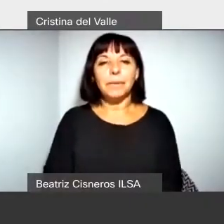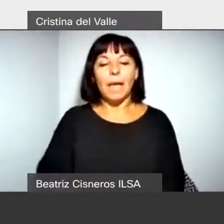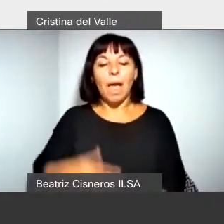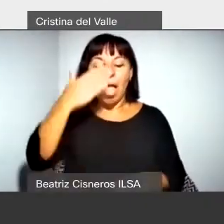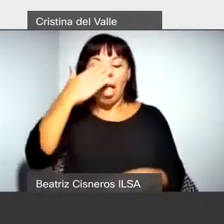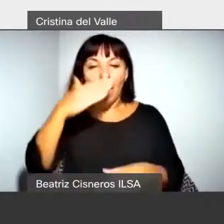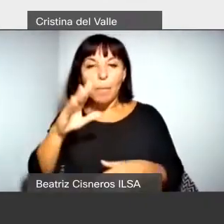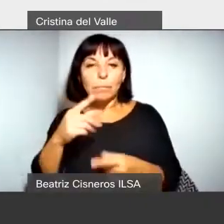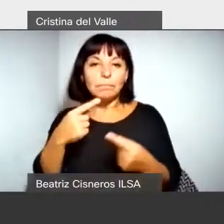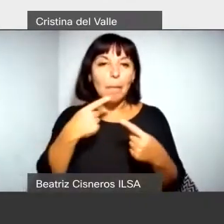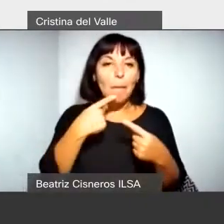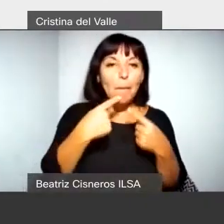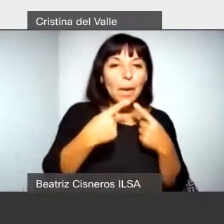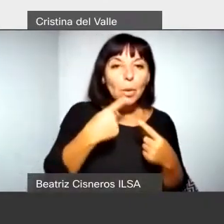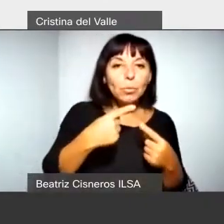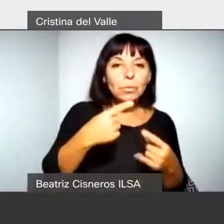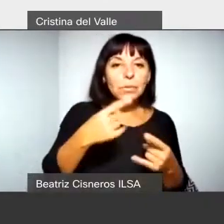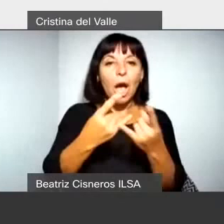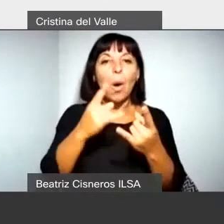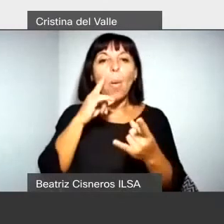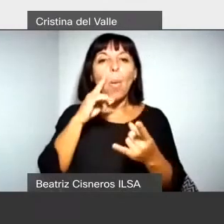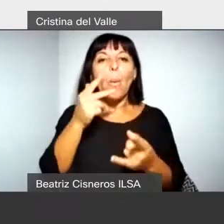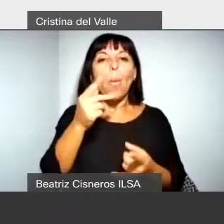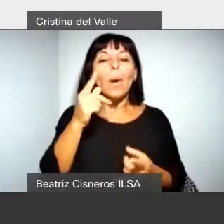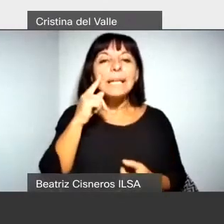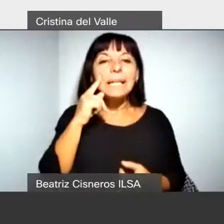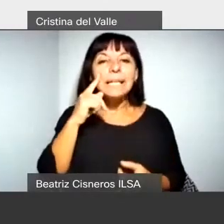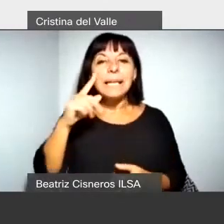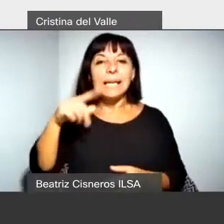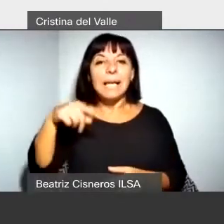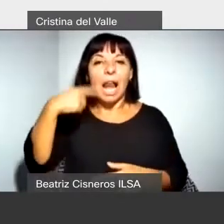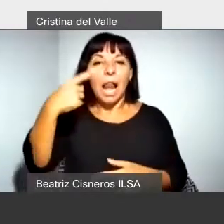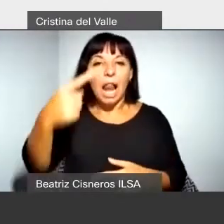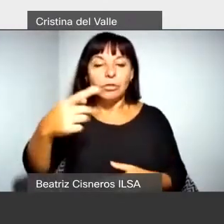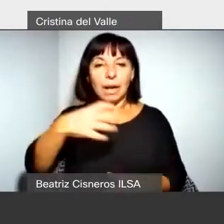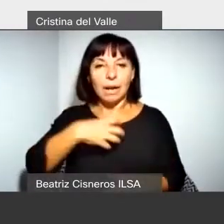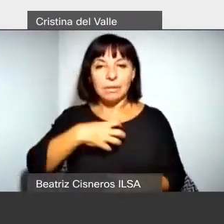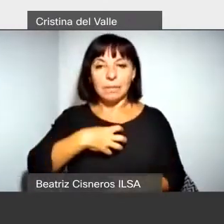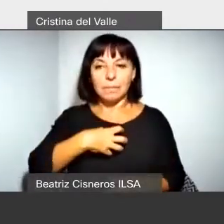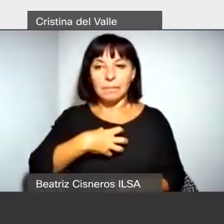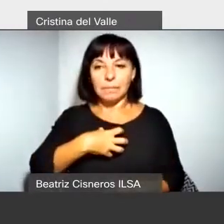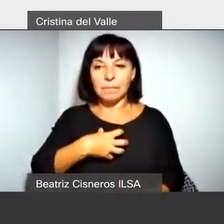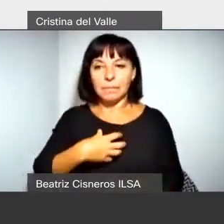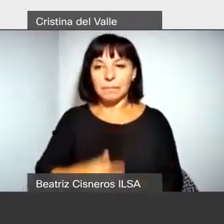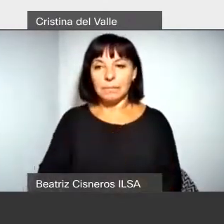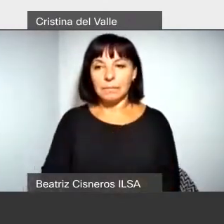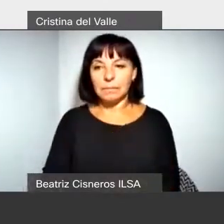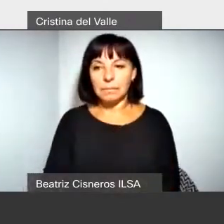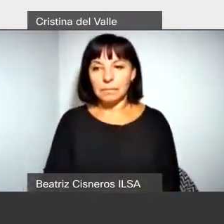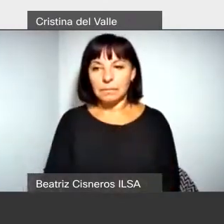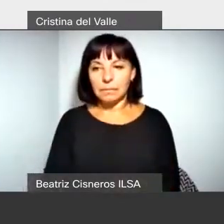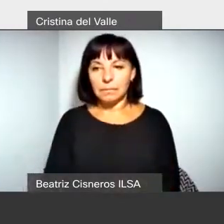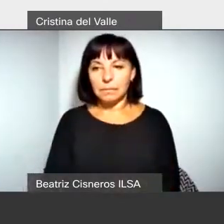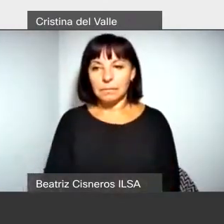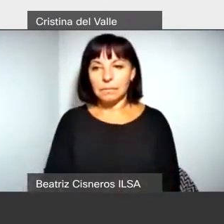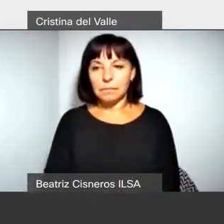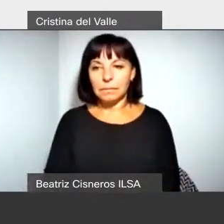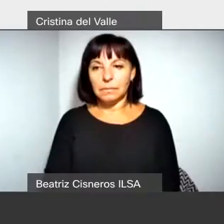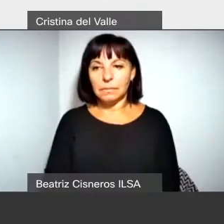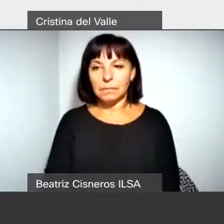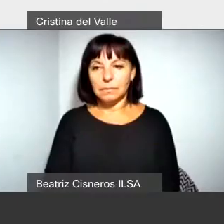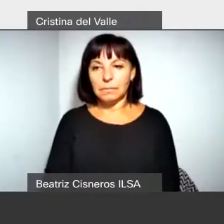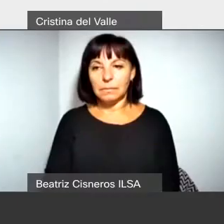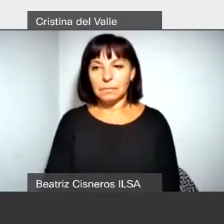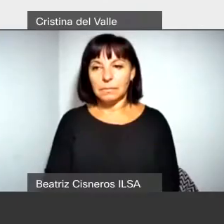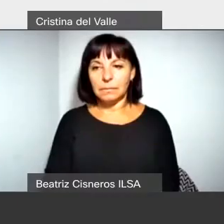preguntas por la wiki, ¿m? Para la siguiente clase. Bueno, los